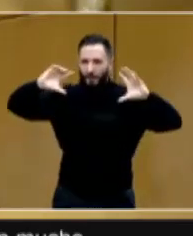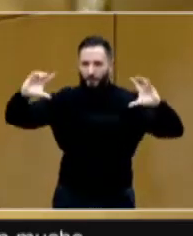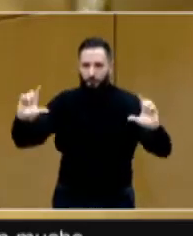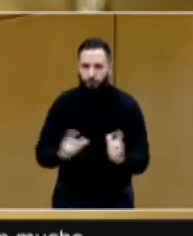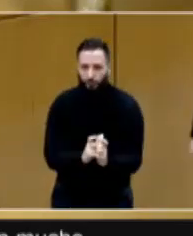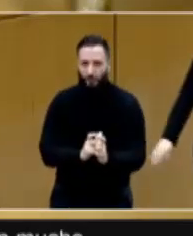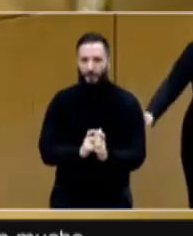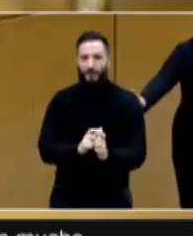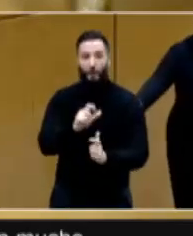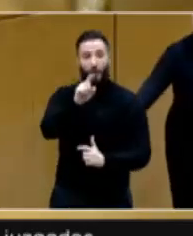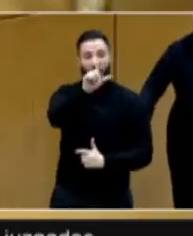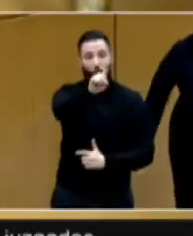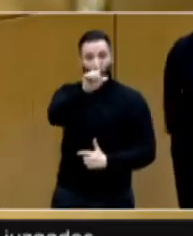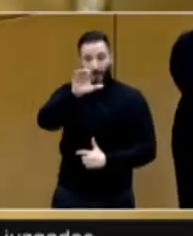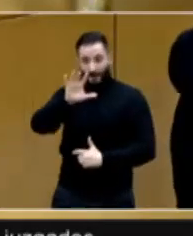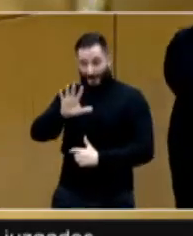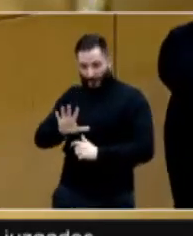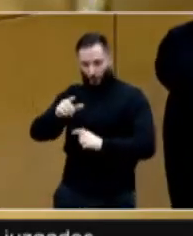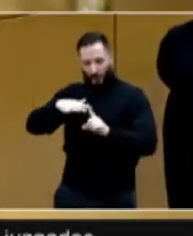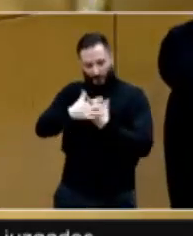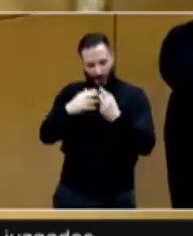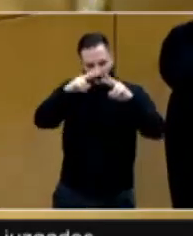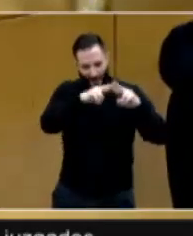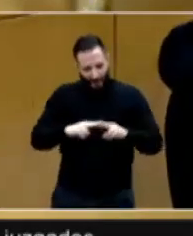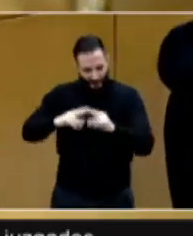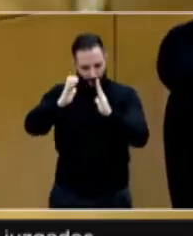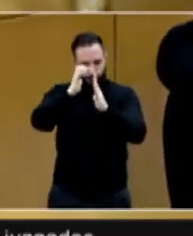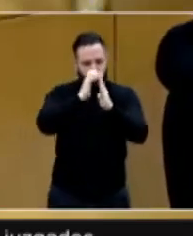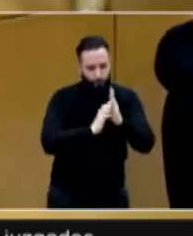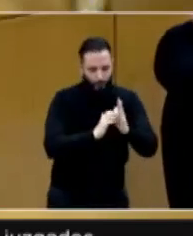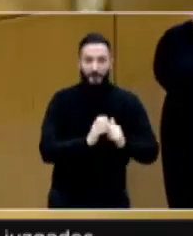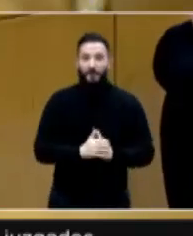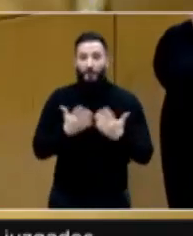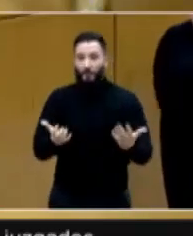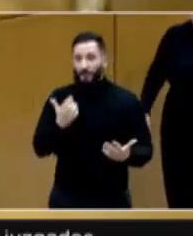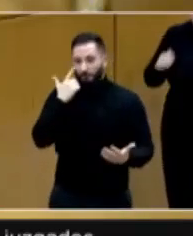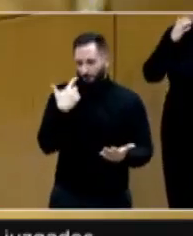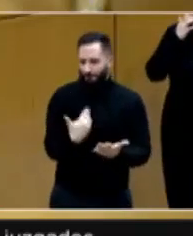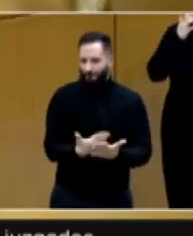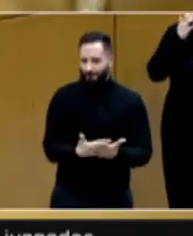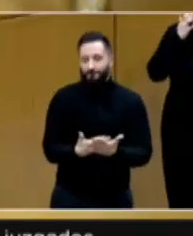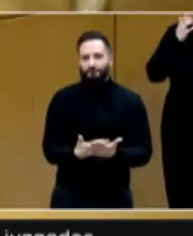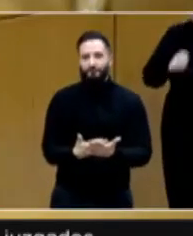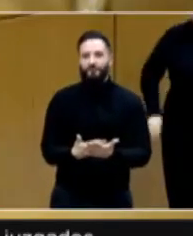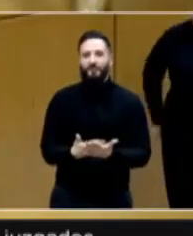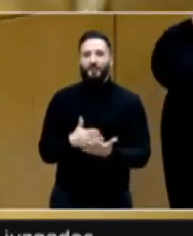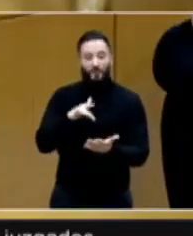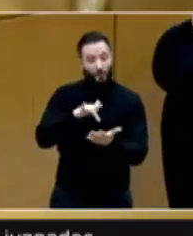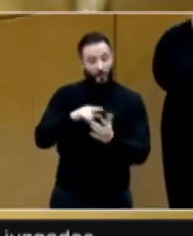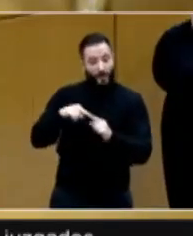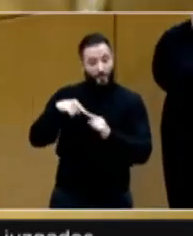un quinta quinta parte los asuntos a revisar es decir interés Claro que hay al margen de esto se han producido esas